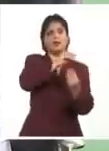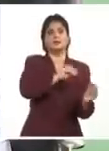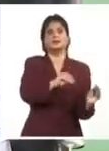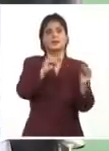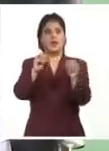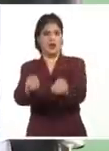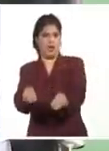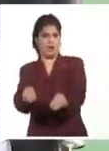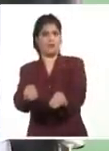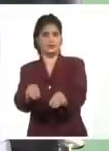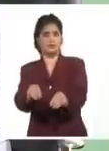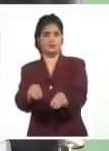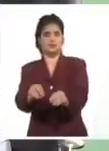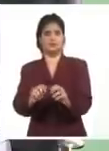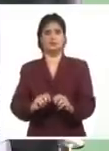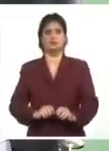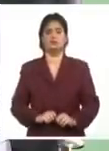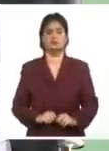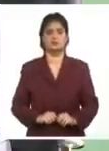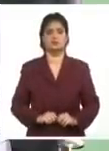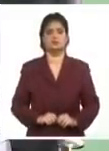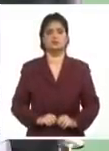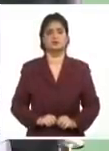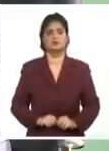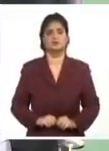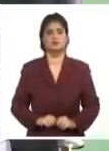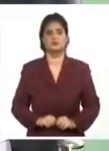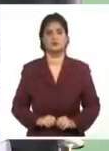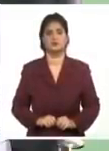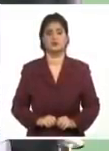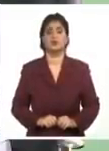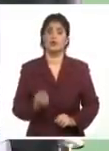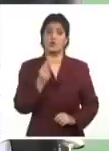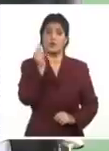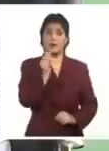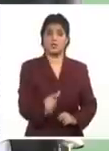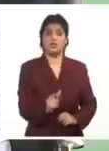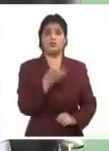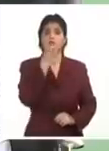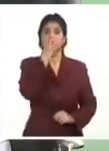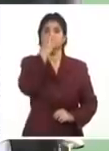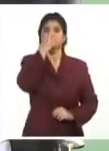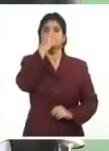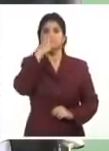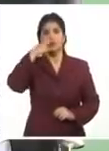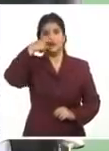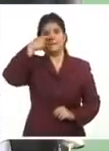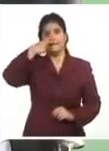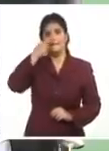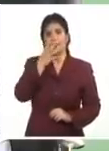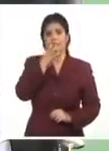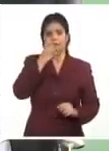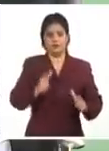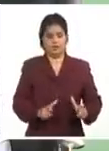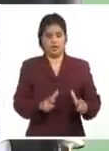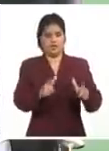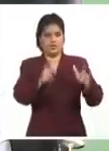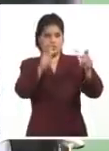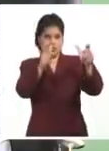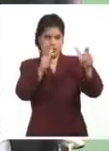aquí. Que además estuvo bajo ventilación mecánica asistida y posteriormente cuando fue estuvado fue trasladado a la